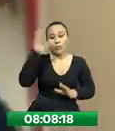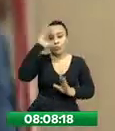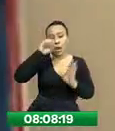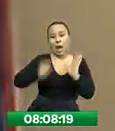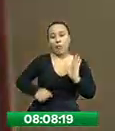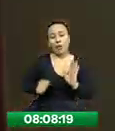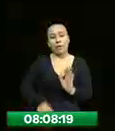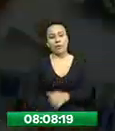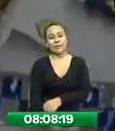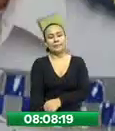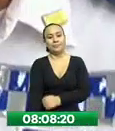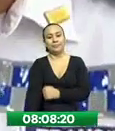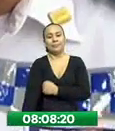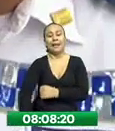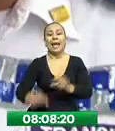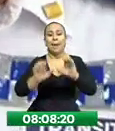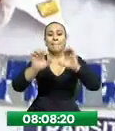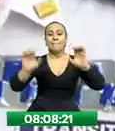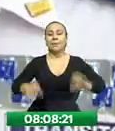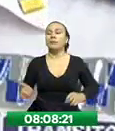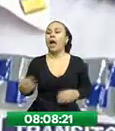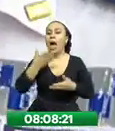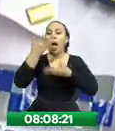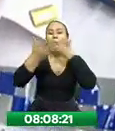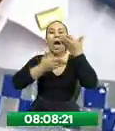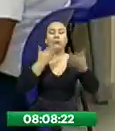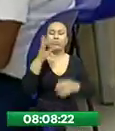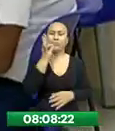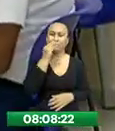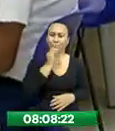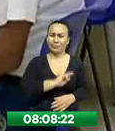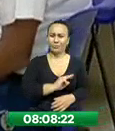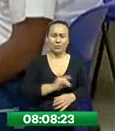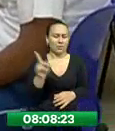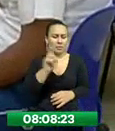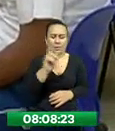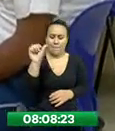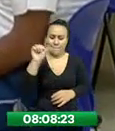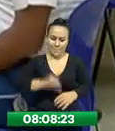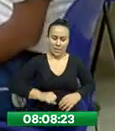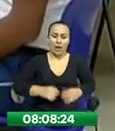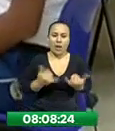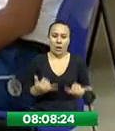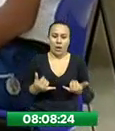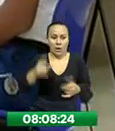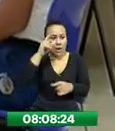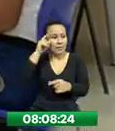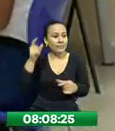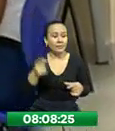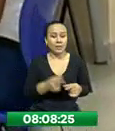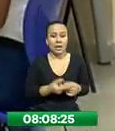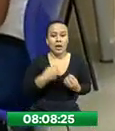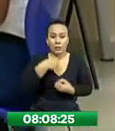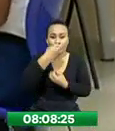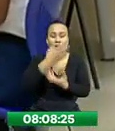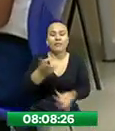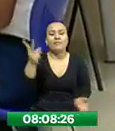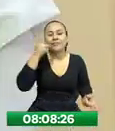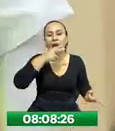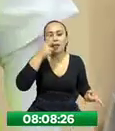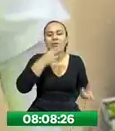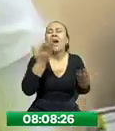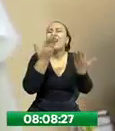por mí, sino por la empresa que está tomando el nombre de la institución. La fiscalía anunció que este tipo de estafas ya han